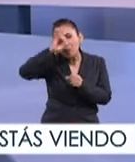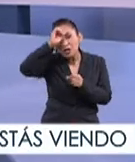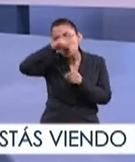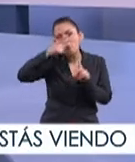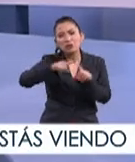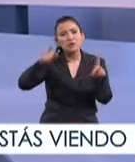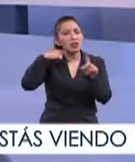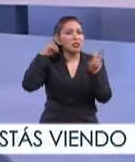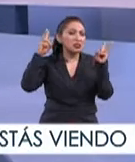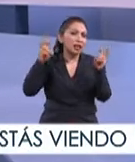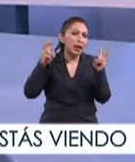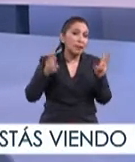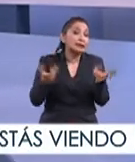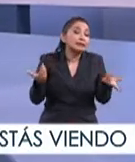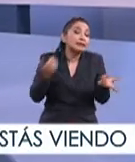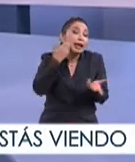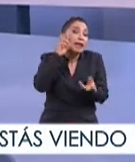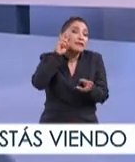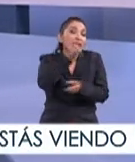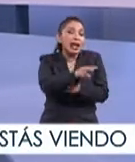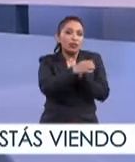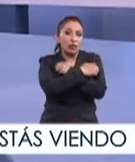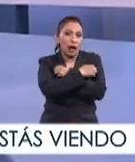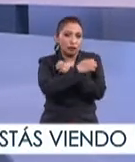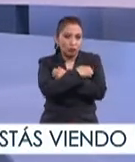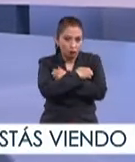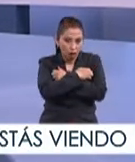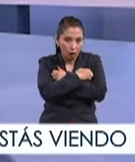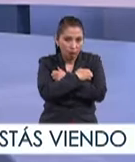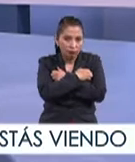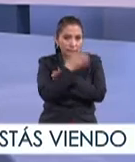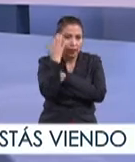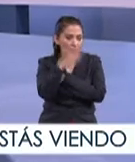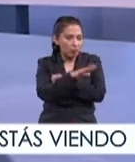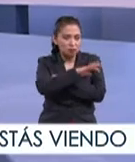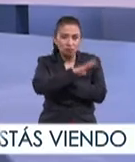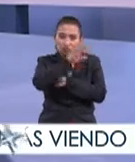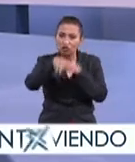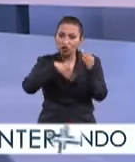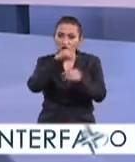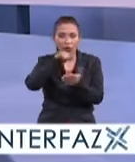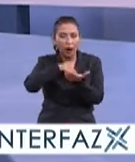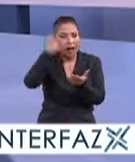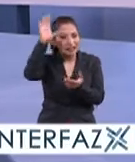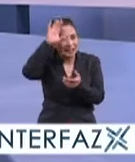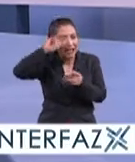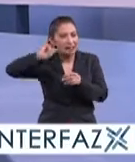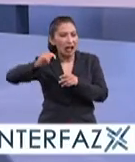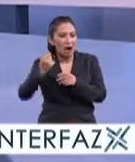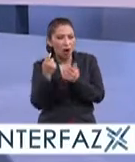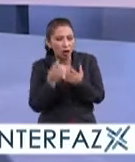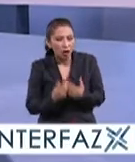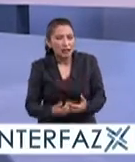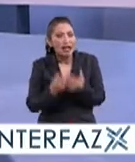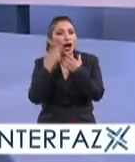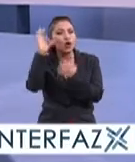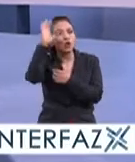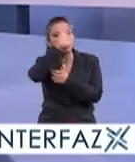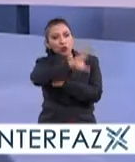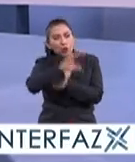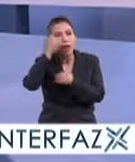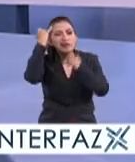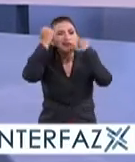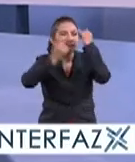temas que podemos tocar en materia de educación, que sabemos está en todas partes, en la ciencia, en la tecnología, en la cultura,